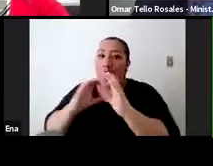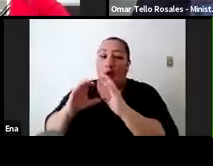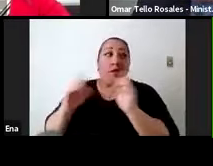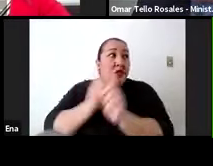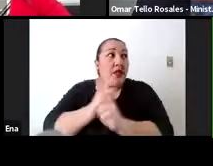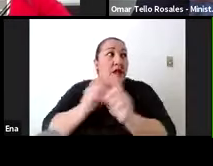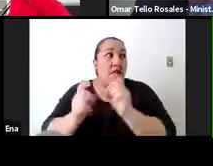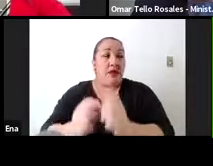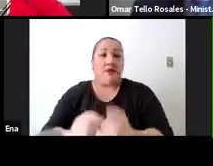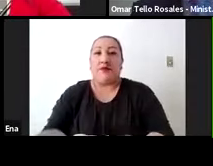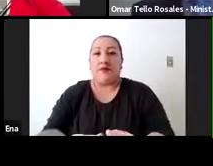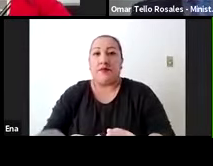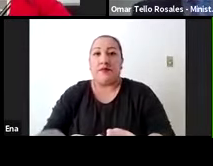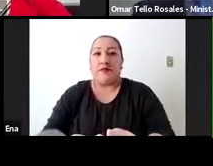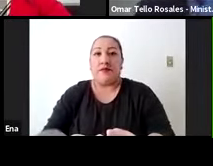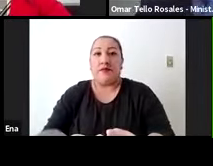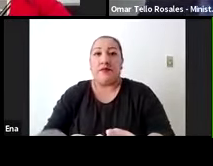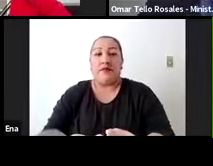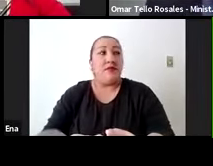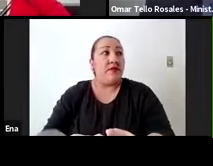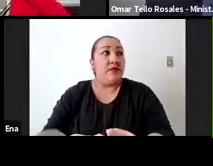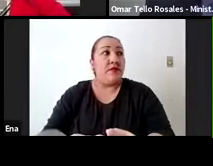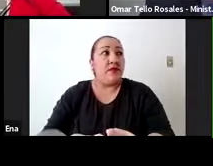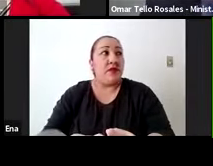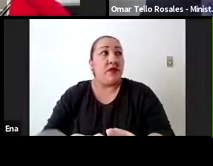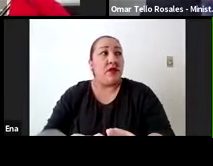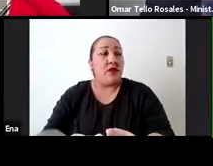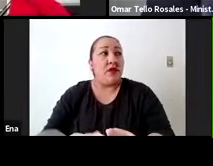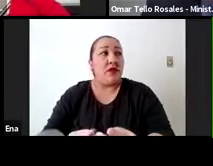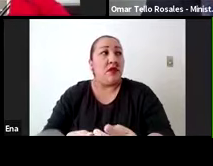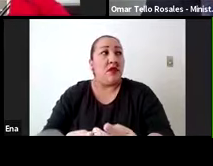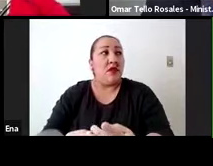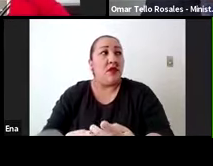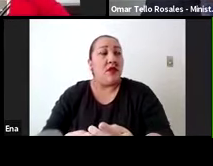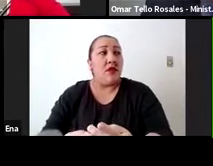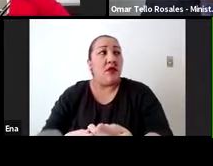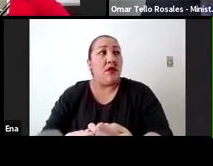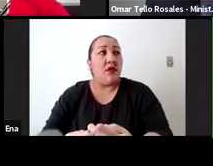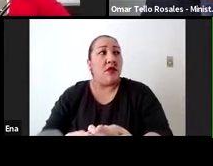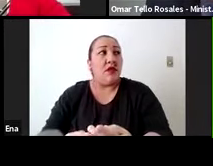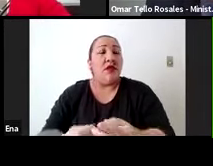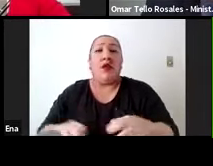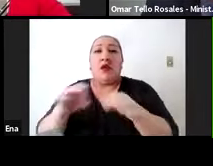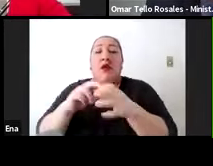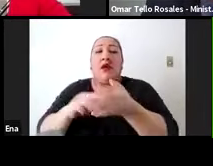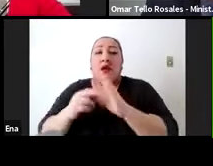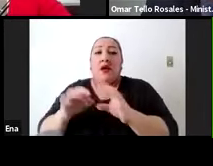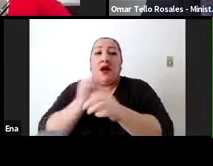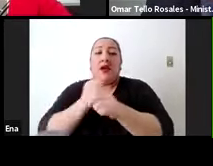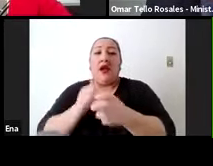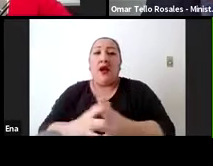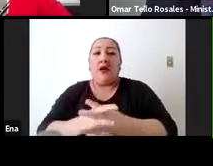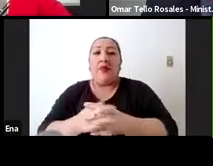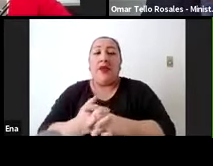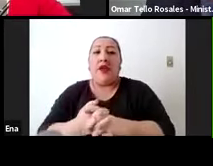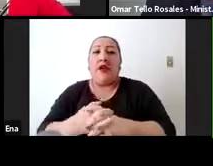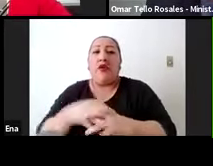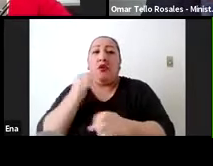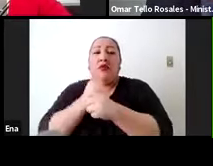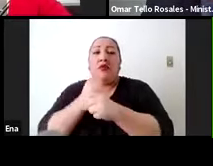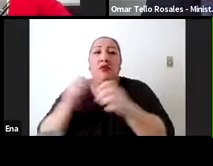información, sistemas informáticos compatibles para que esa información pase de la Defensoría a la Contraloría, al